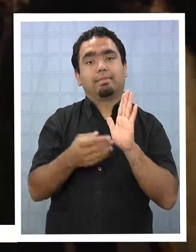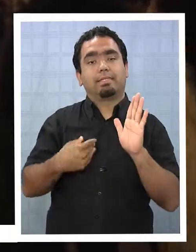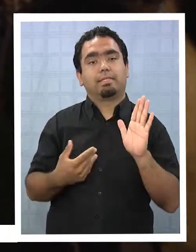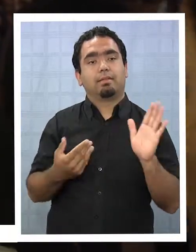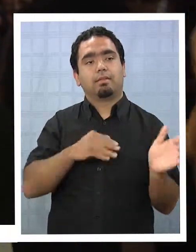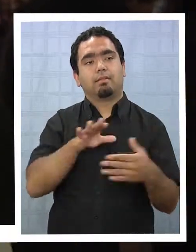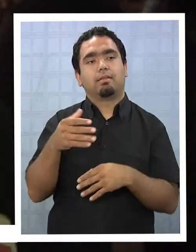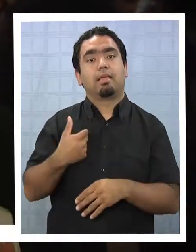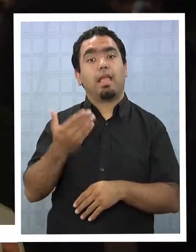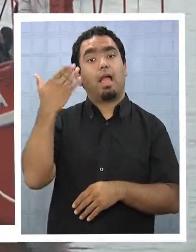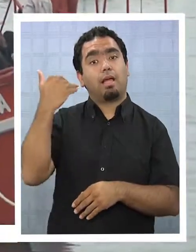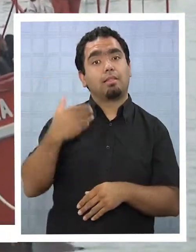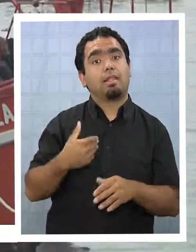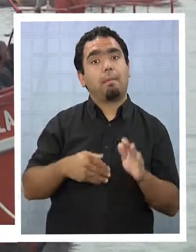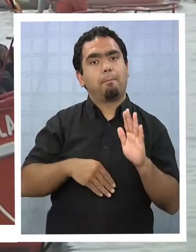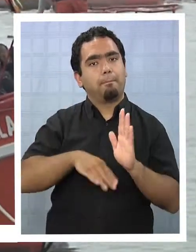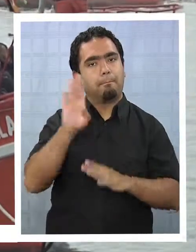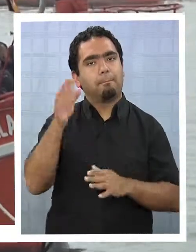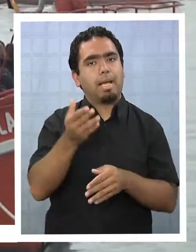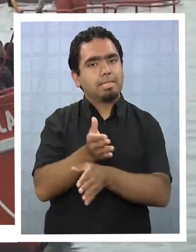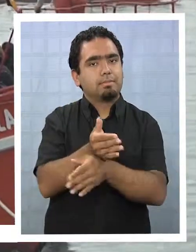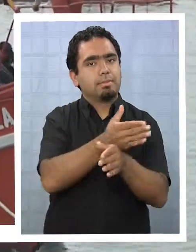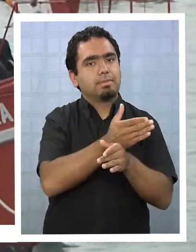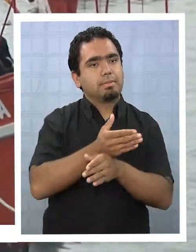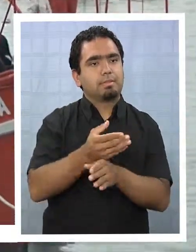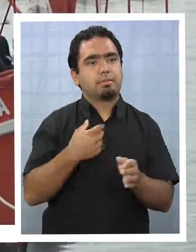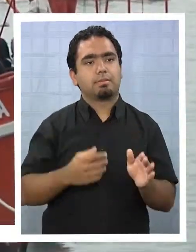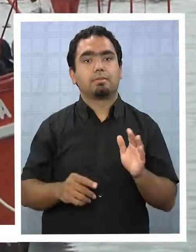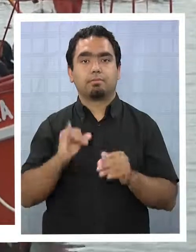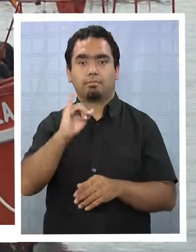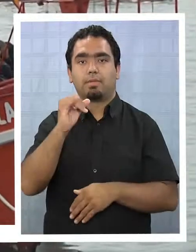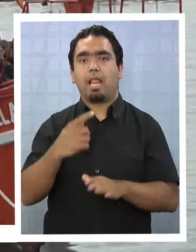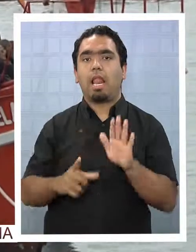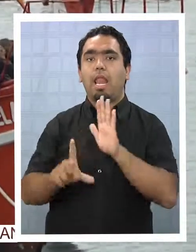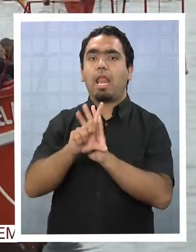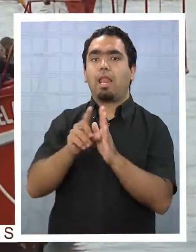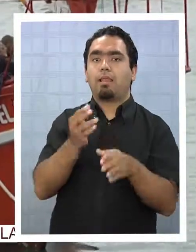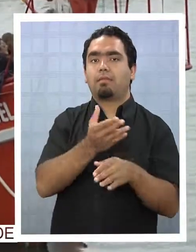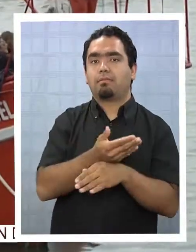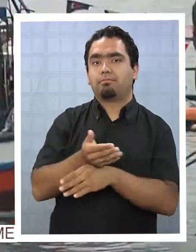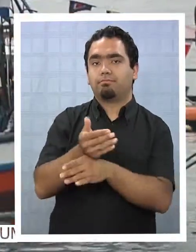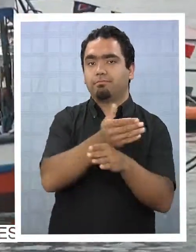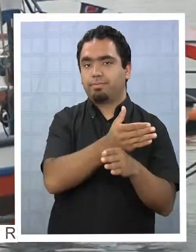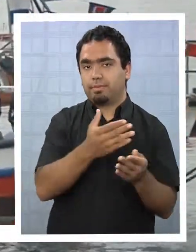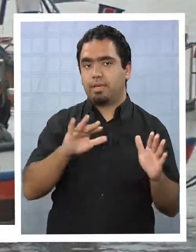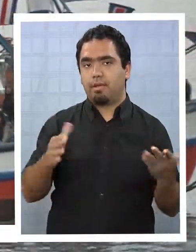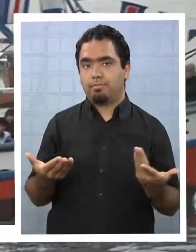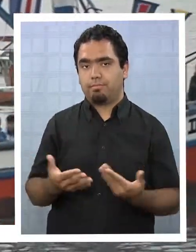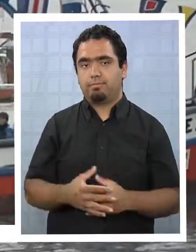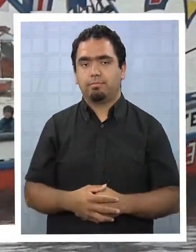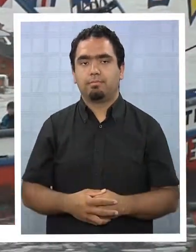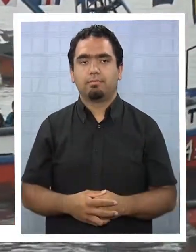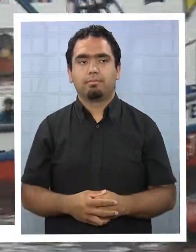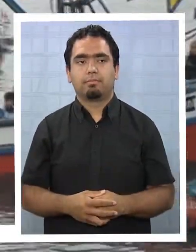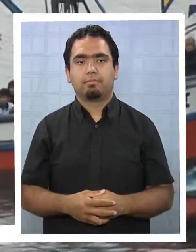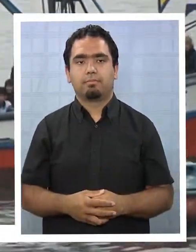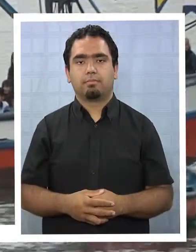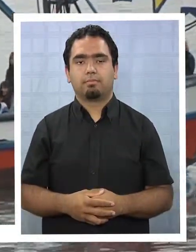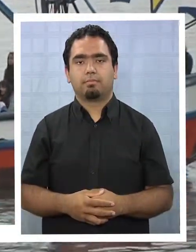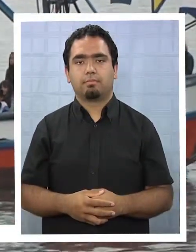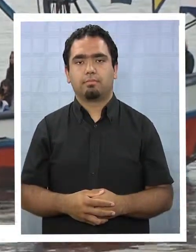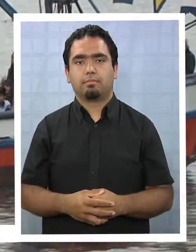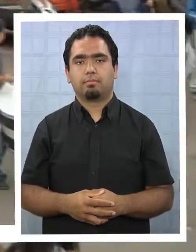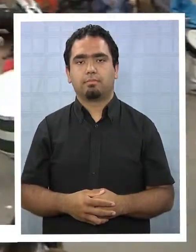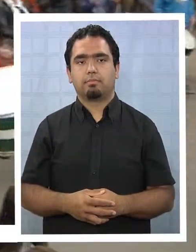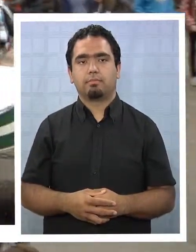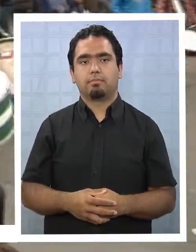más pescado también. La ley de pesca. acá